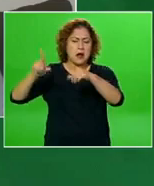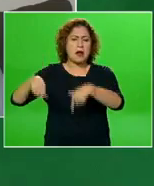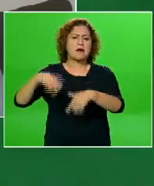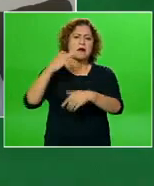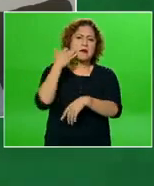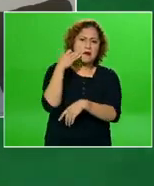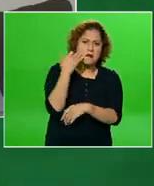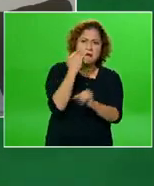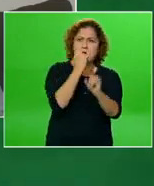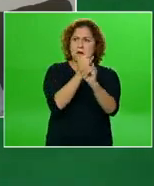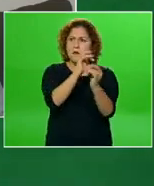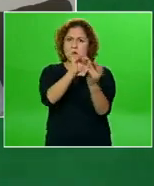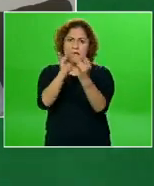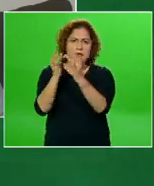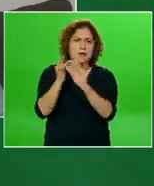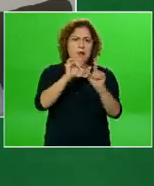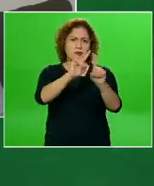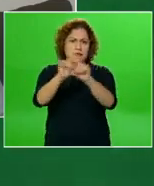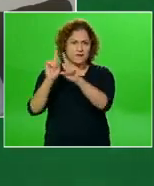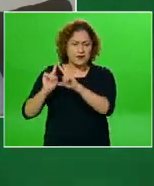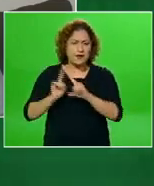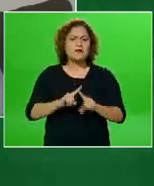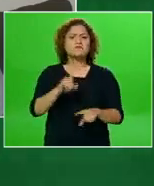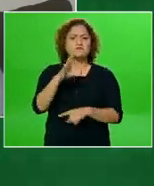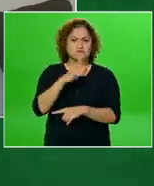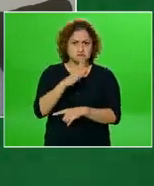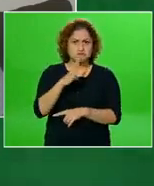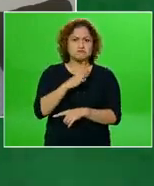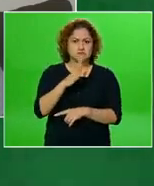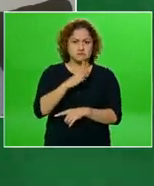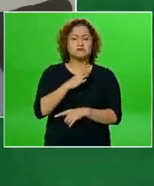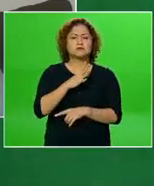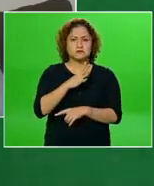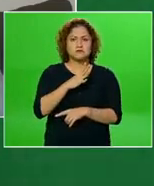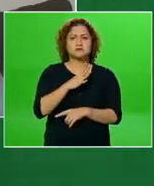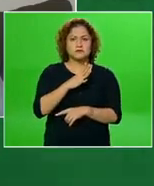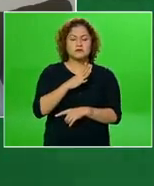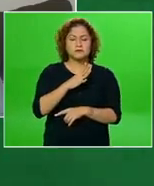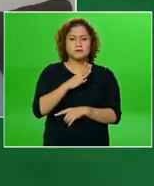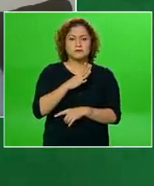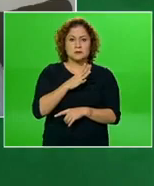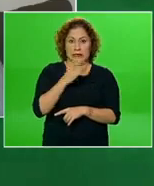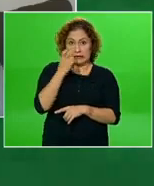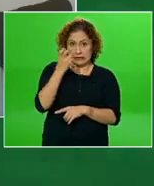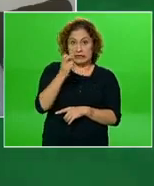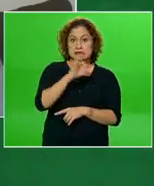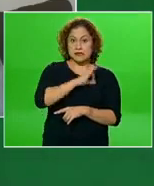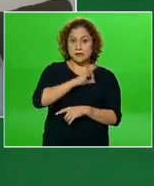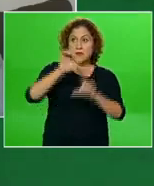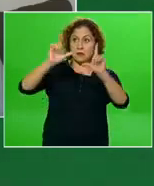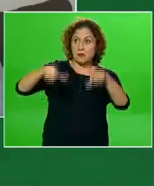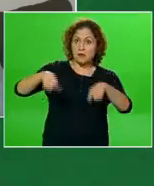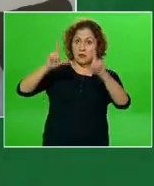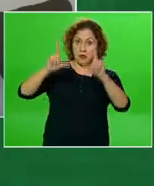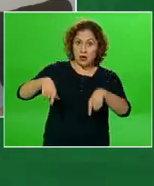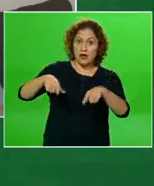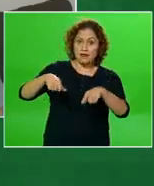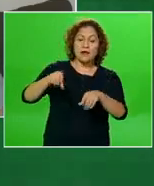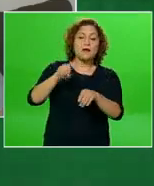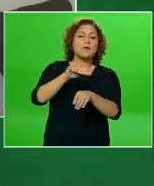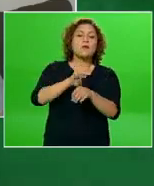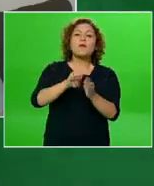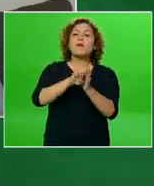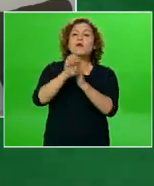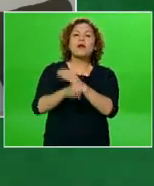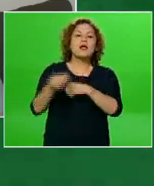o en internet donde nosotros podemos tener simplemente algunas palabras claves como un buscador